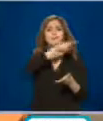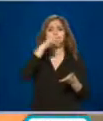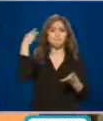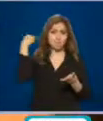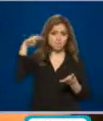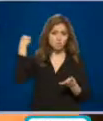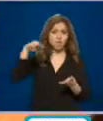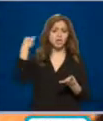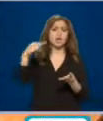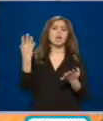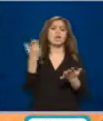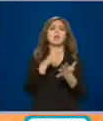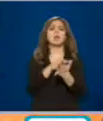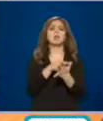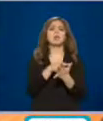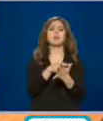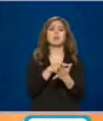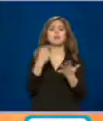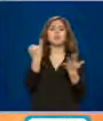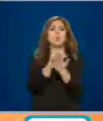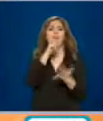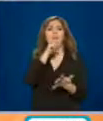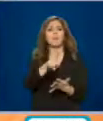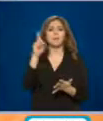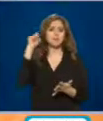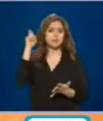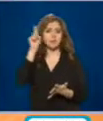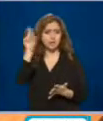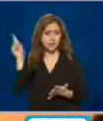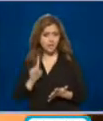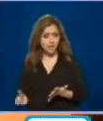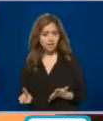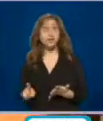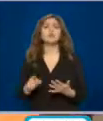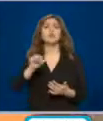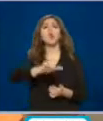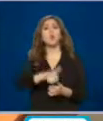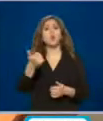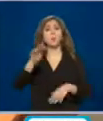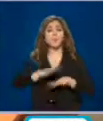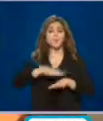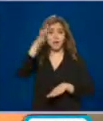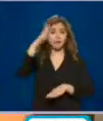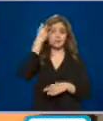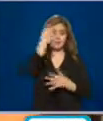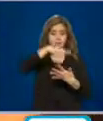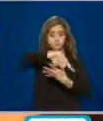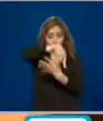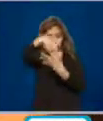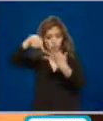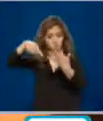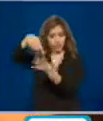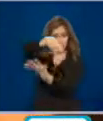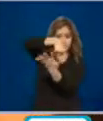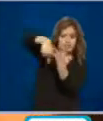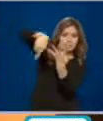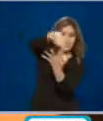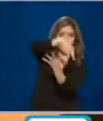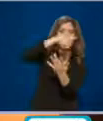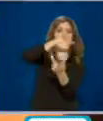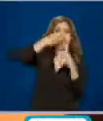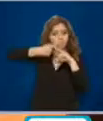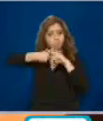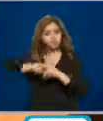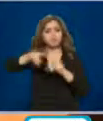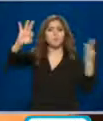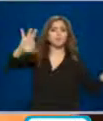la zona nuclear, un pedazo de Zacatecas, y luego hay una zona más extensa, ¿no? Pero esa es la zona nuclear, donde pues, los mariachis